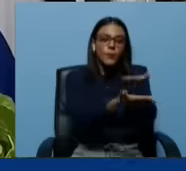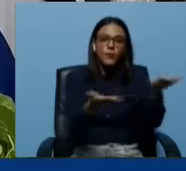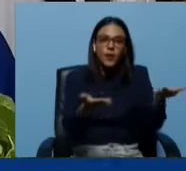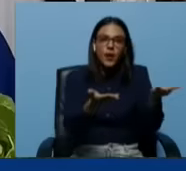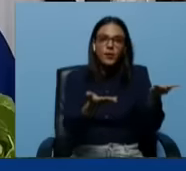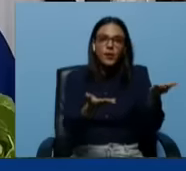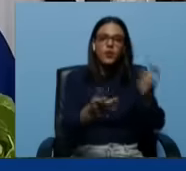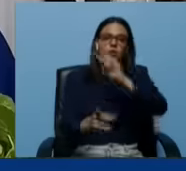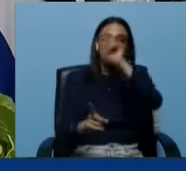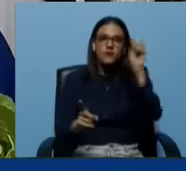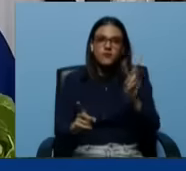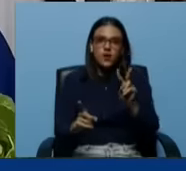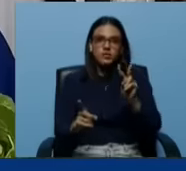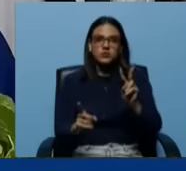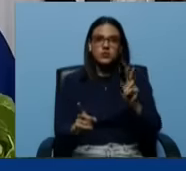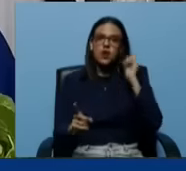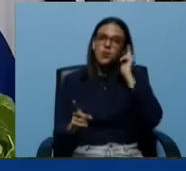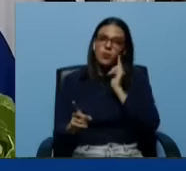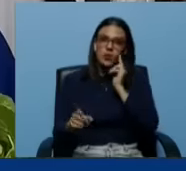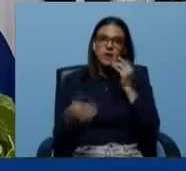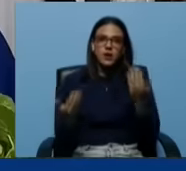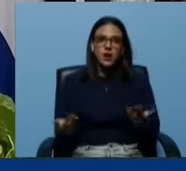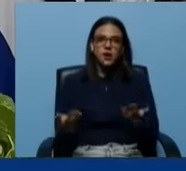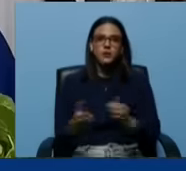el pueblo bolivariano.